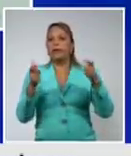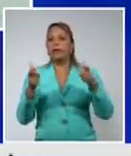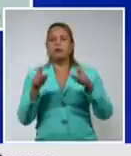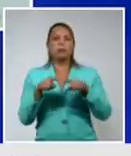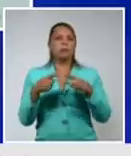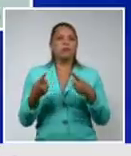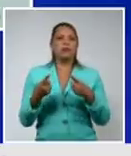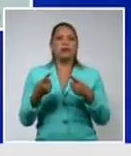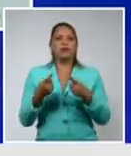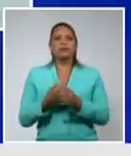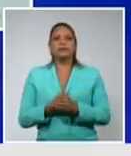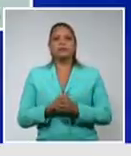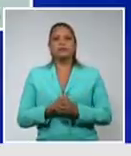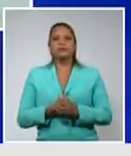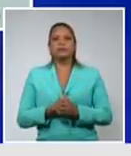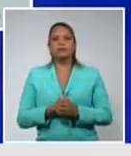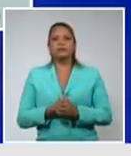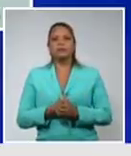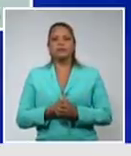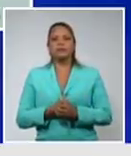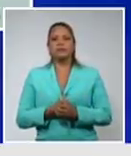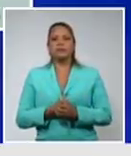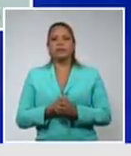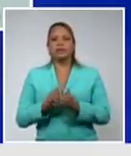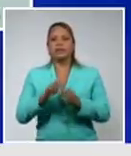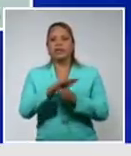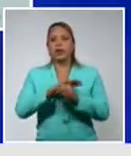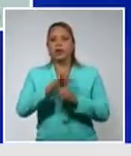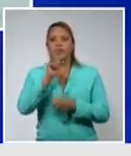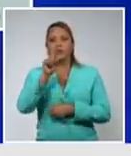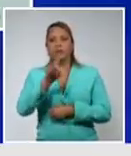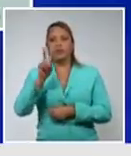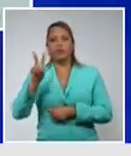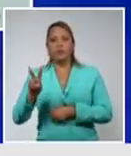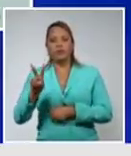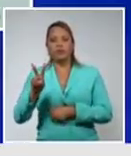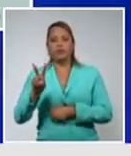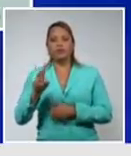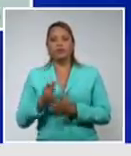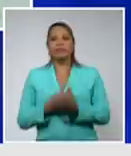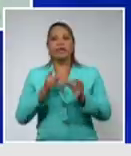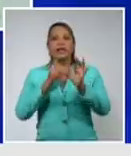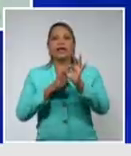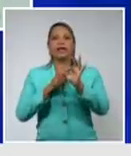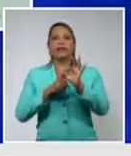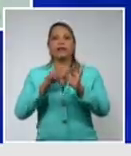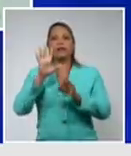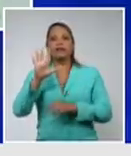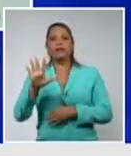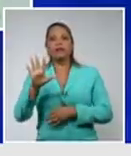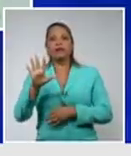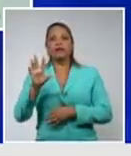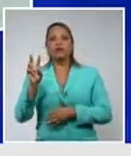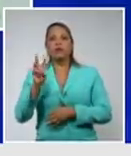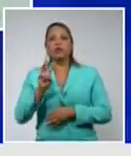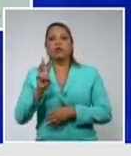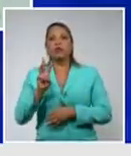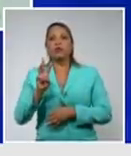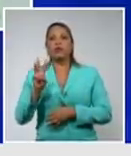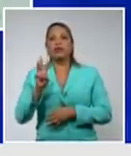San José ayer, San José de las Lajas con 12, Quibicán y Guines con 5 cada